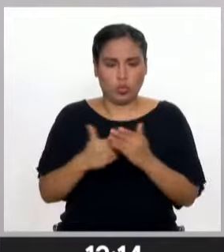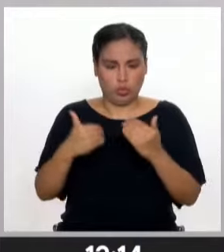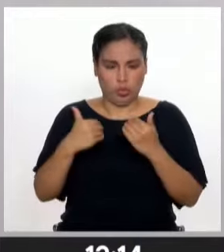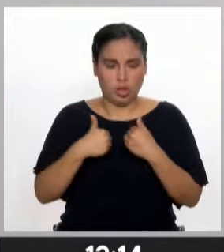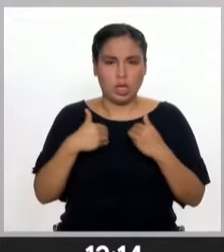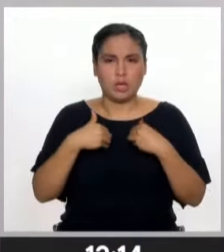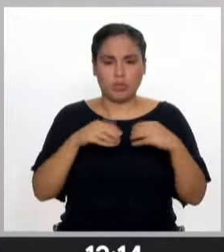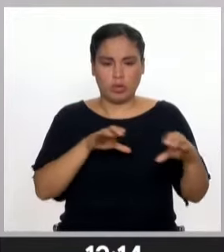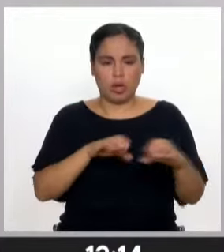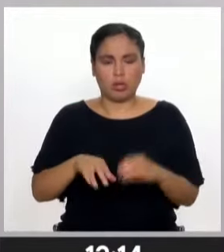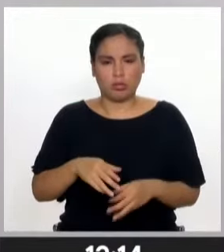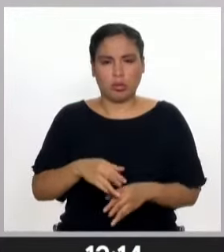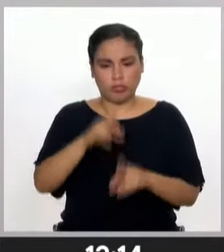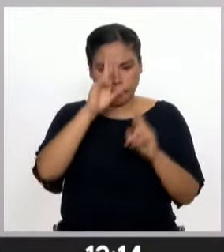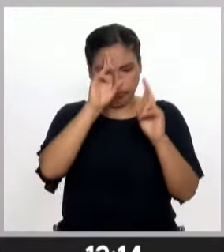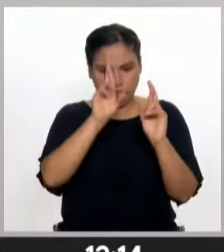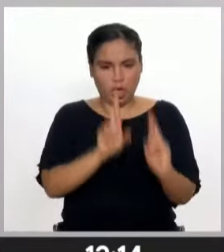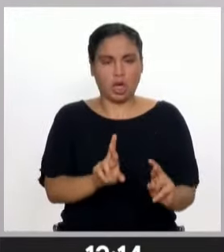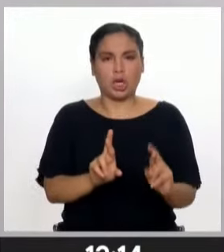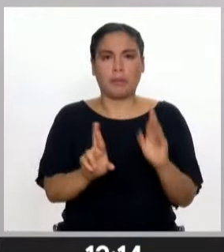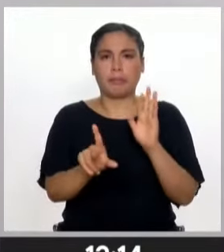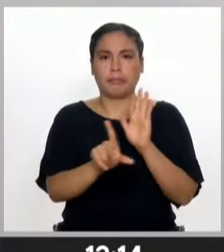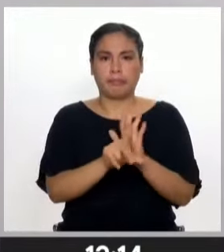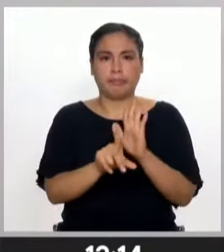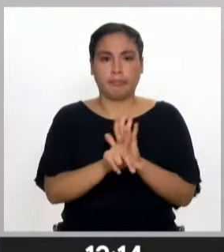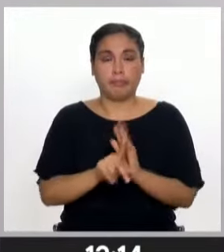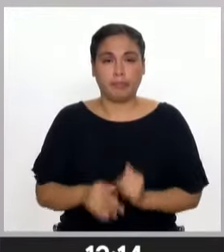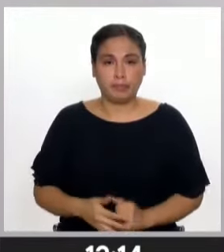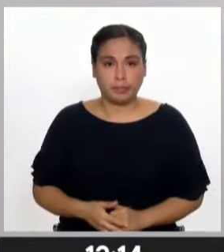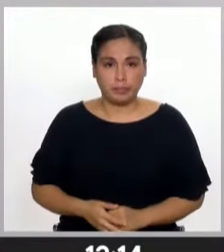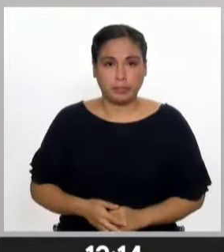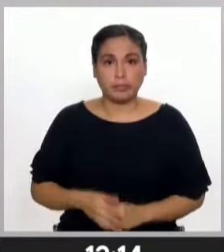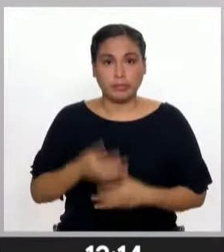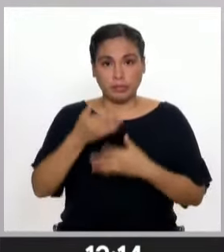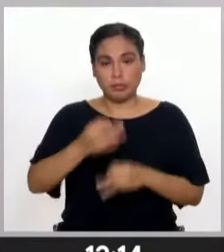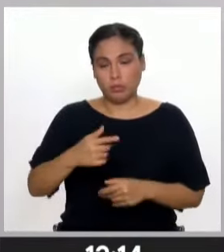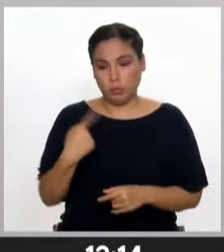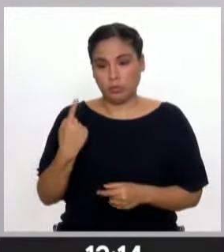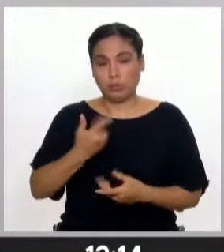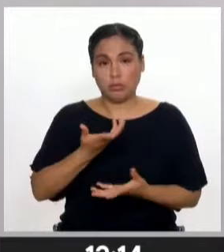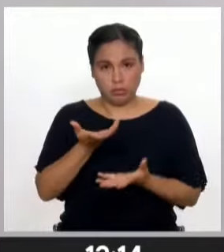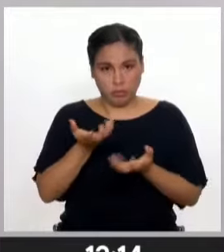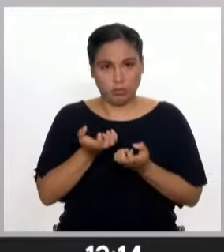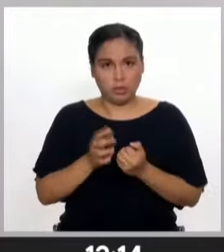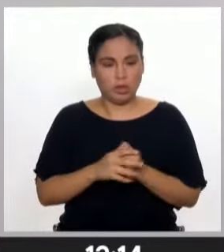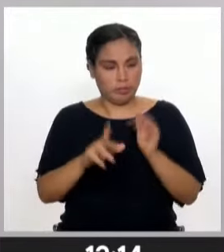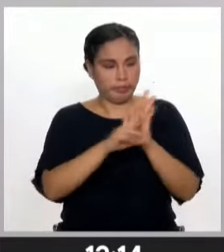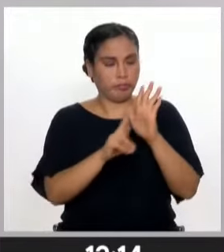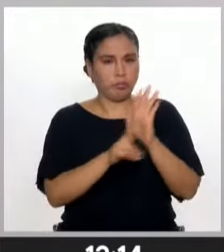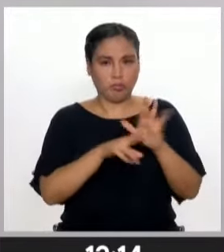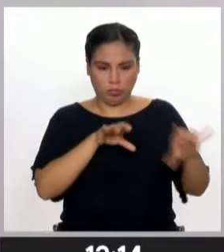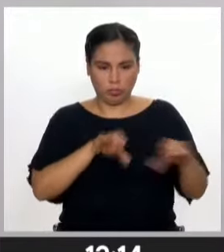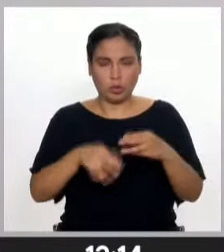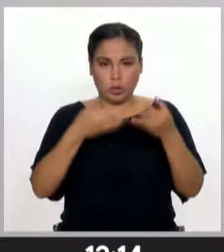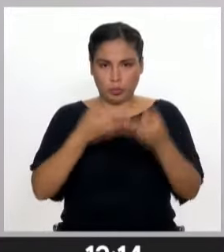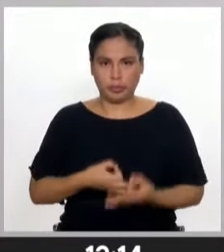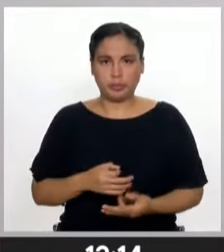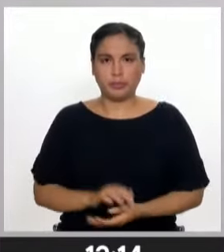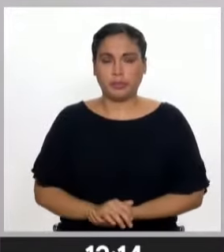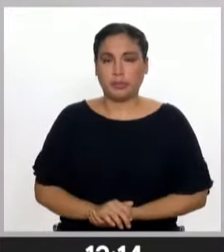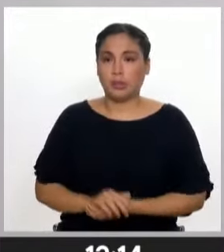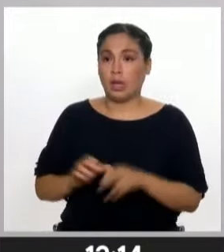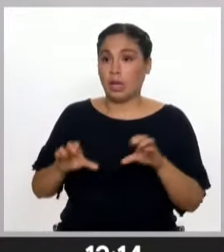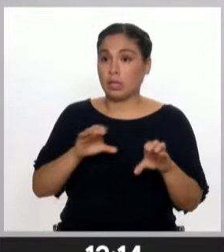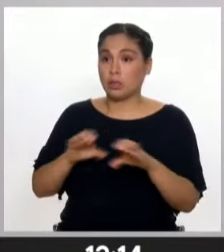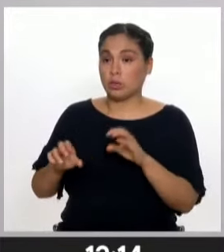las reglas que uno se ha permitido, ¿no? Entonces, eso es lo que queremos, hacer que las reglas se cumplan. ¿Acciones legales contra